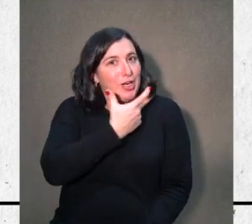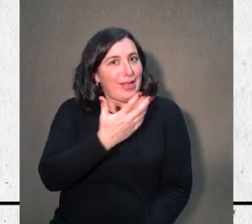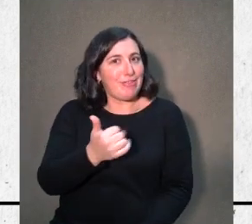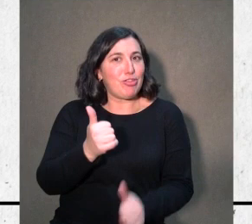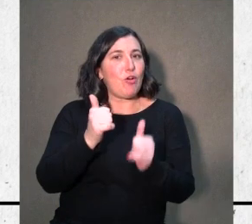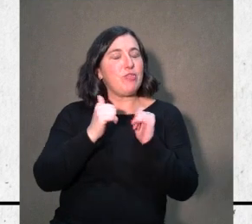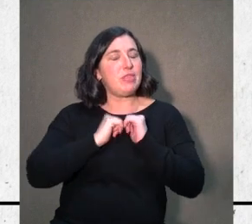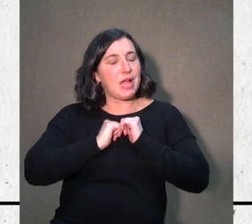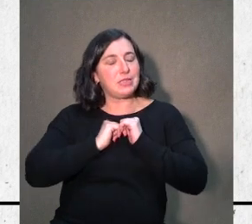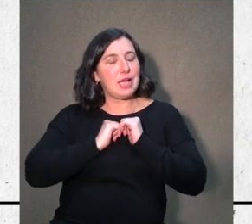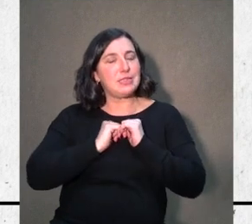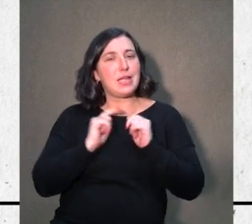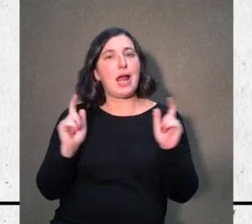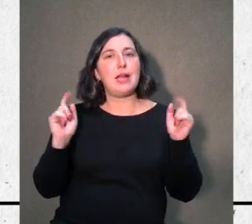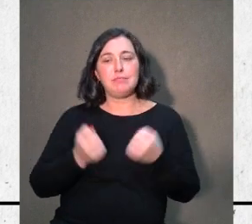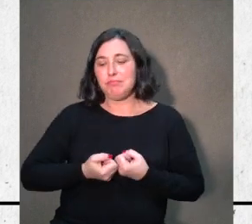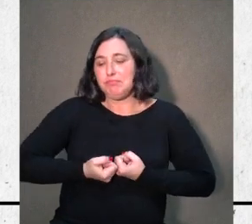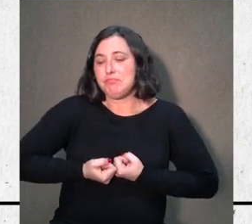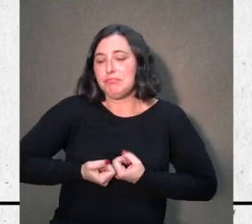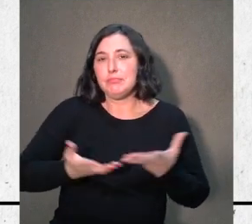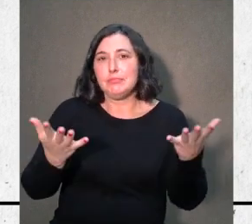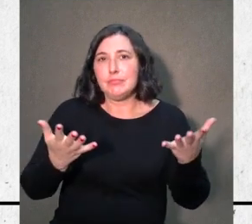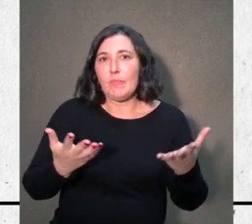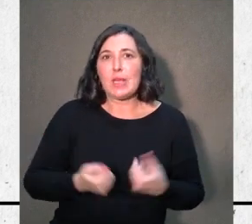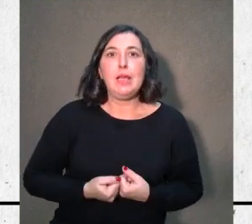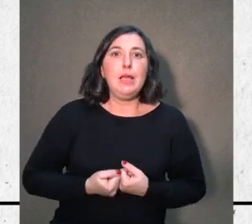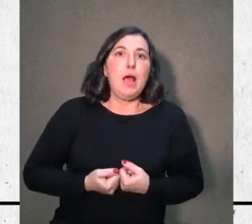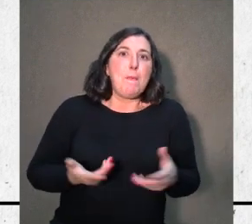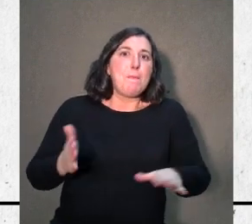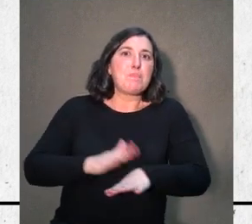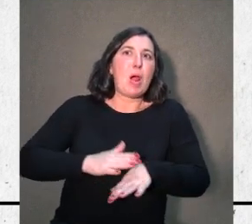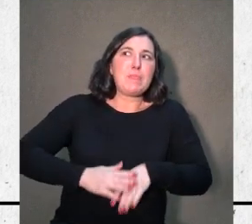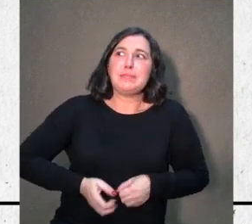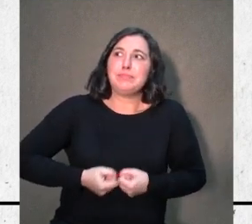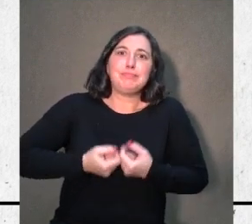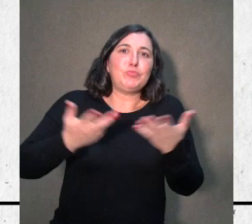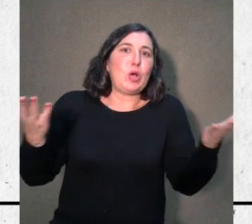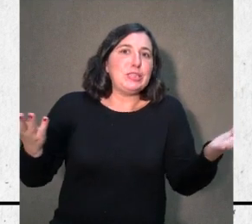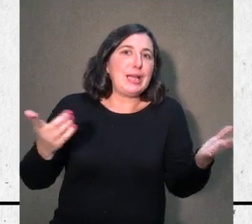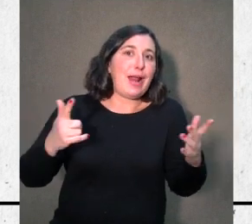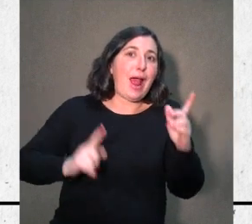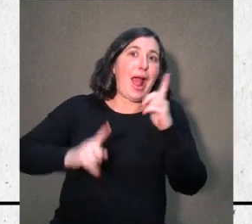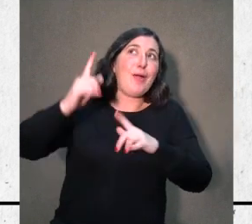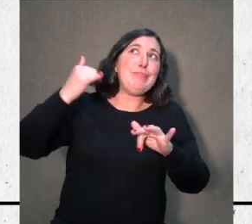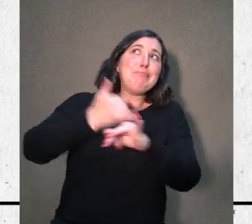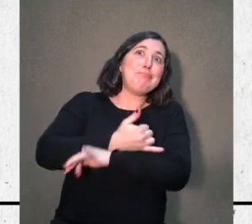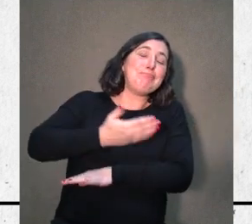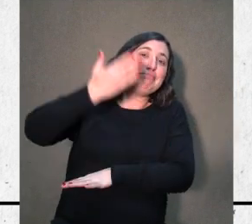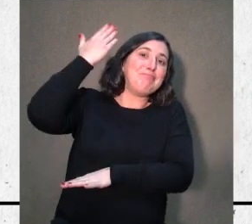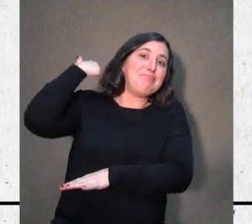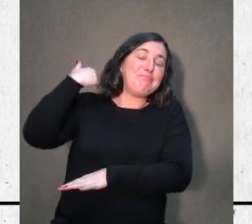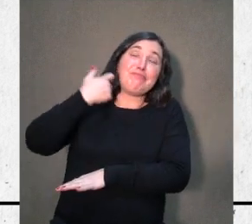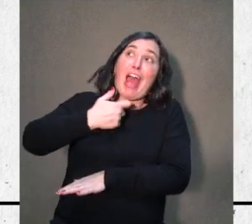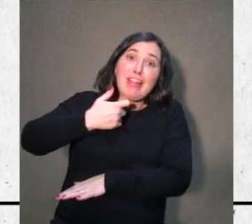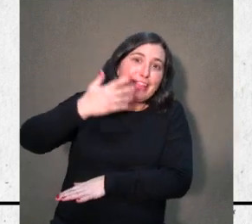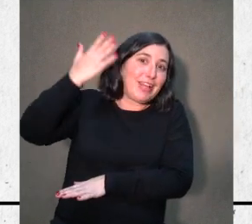todo y que salga lo que lograste hacer. Si no, si algo que quedó por el camino ya no tiene solución. Así